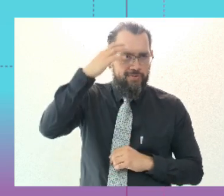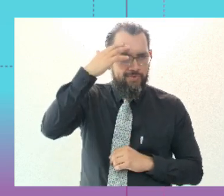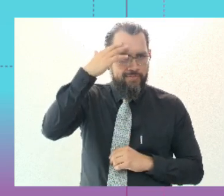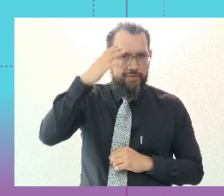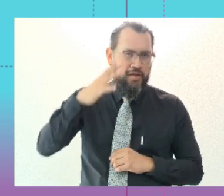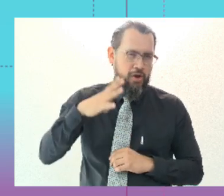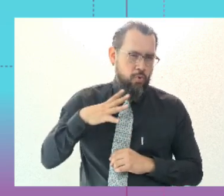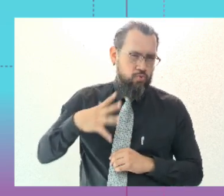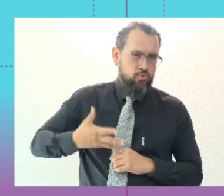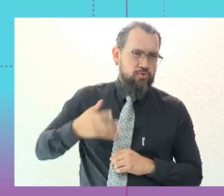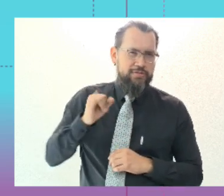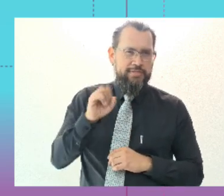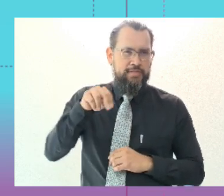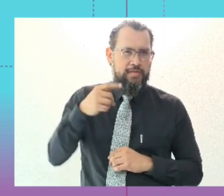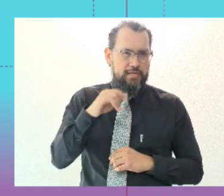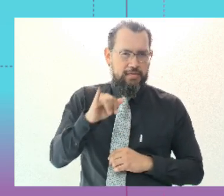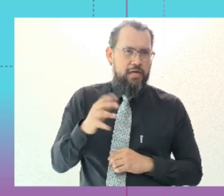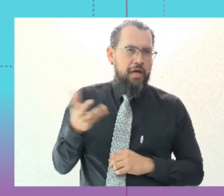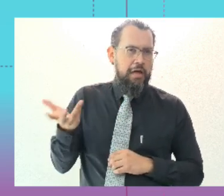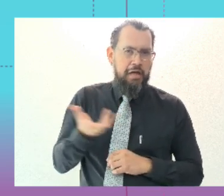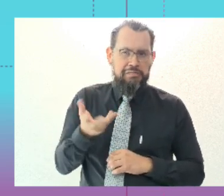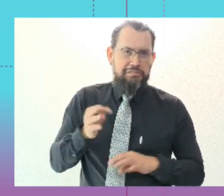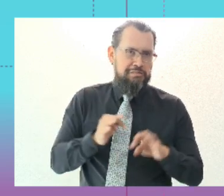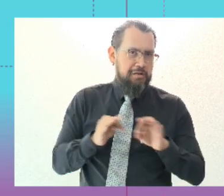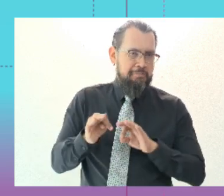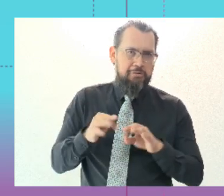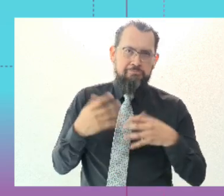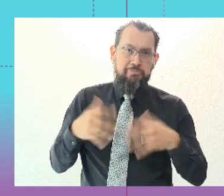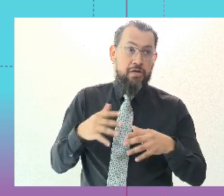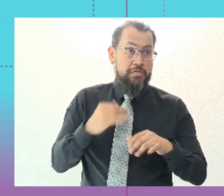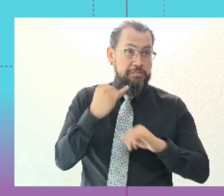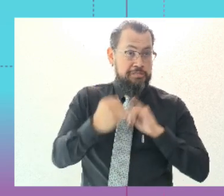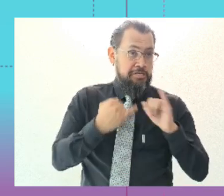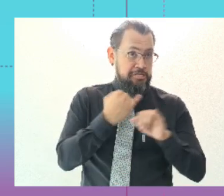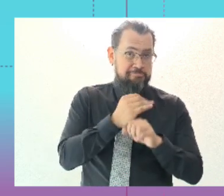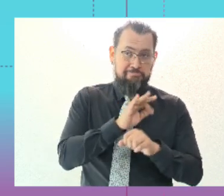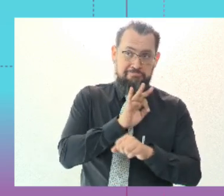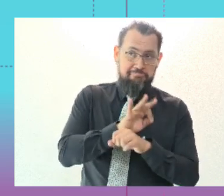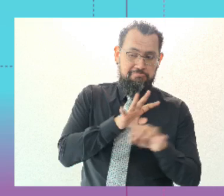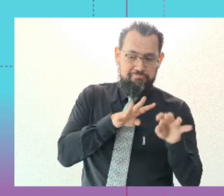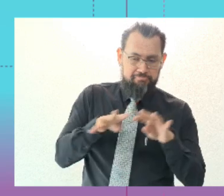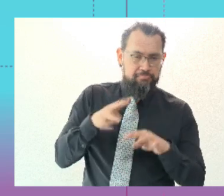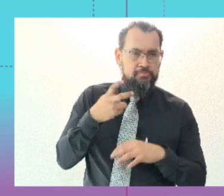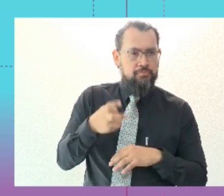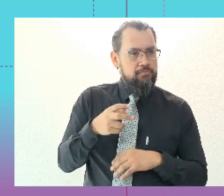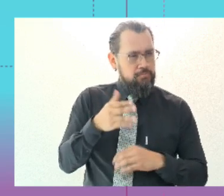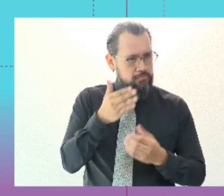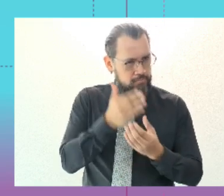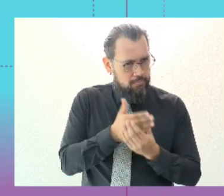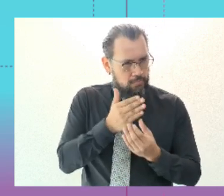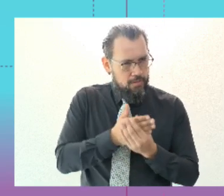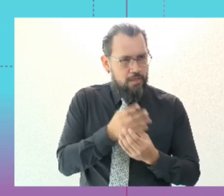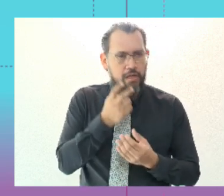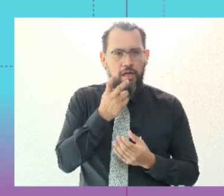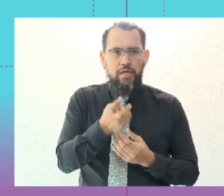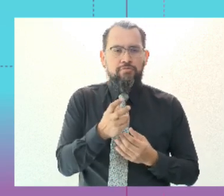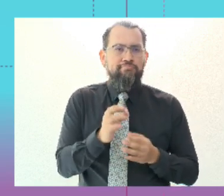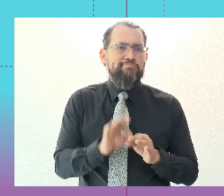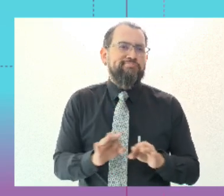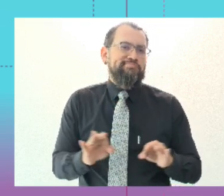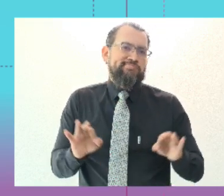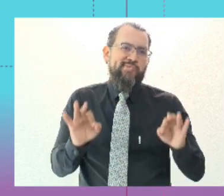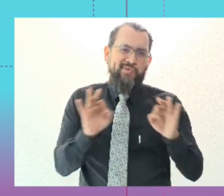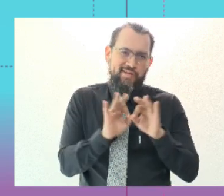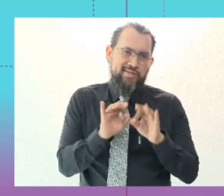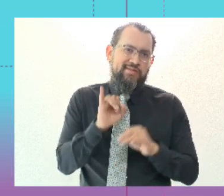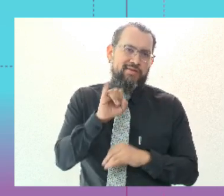de este instituto que tiene trascendencia internacional y que, bueno, los archivos son parte elemental de una institución como es